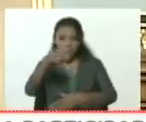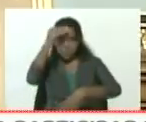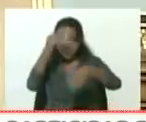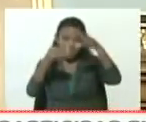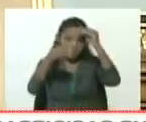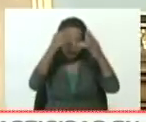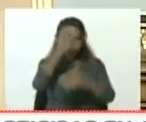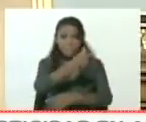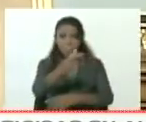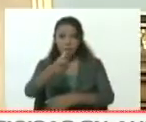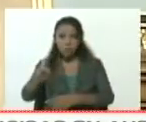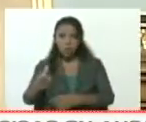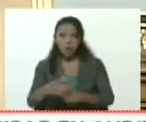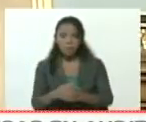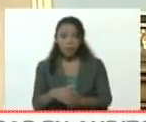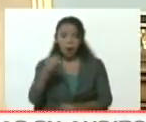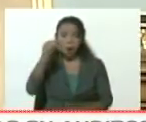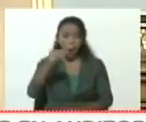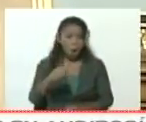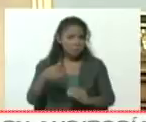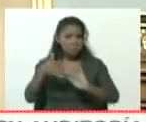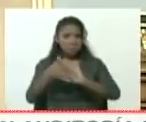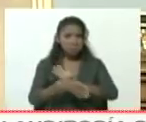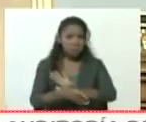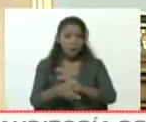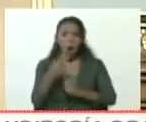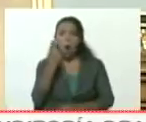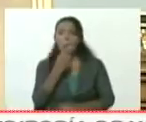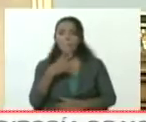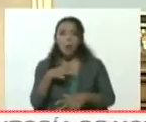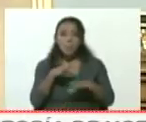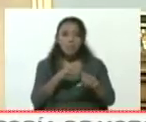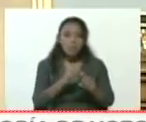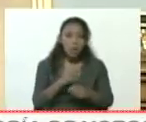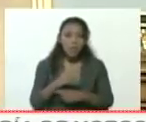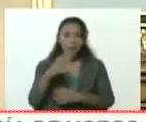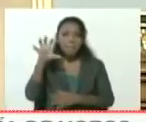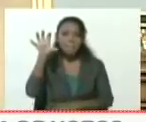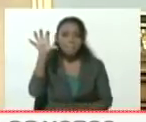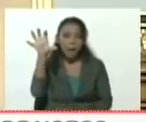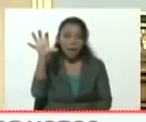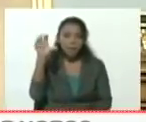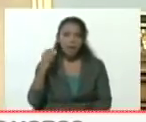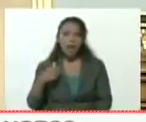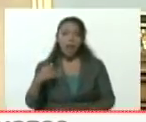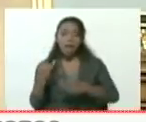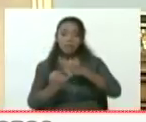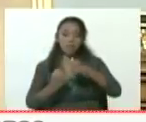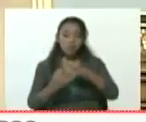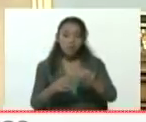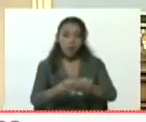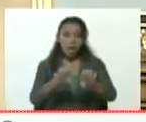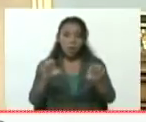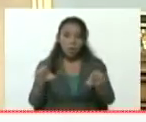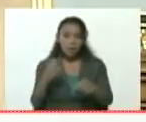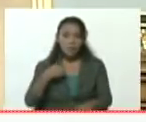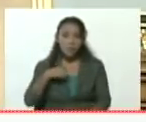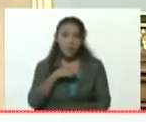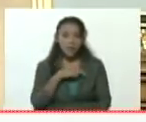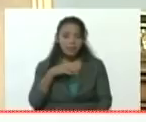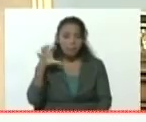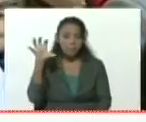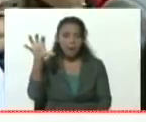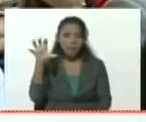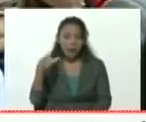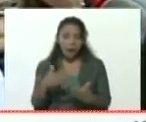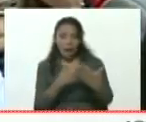son para nosotros un compromiso de patria, y hoy ha convertido esto, las instituciones educativas de nuestra patria, en el escudo